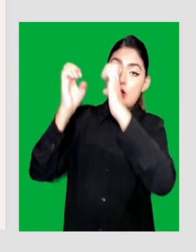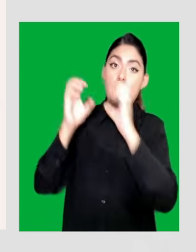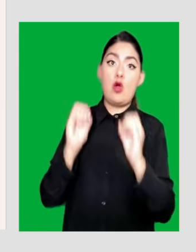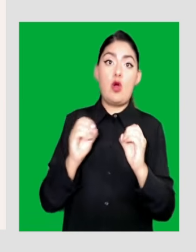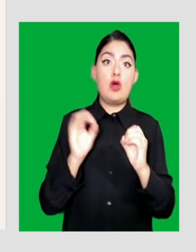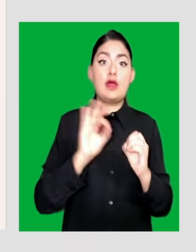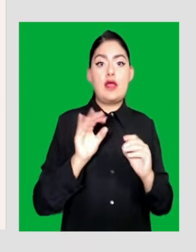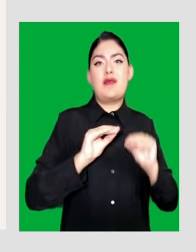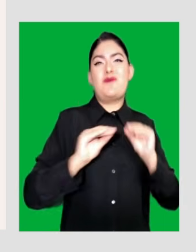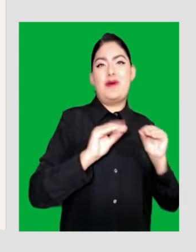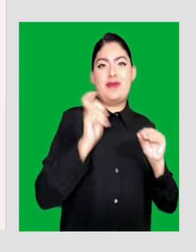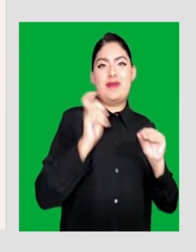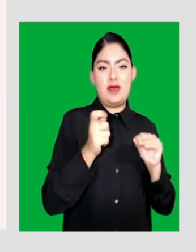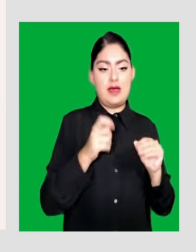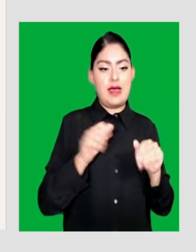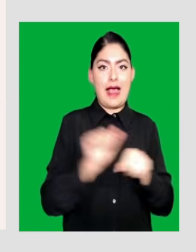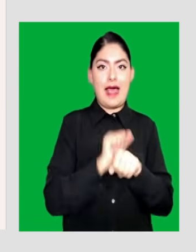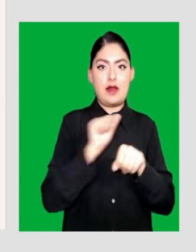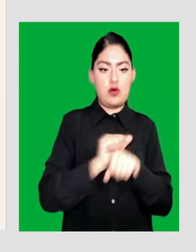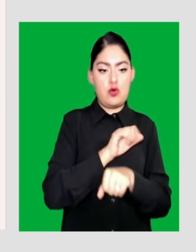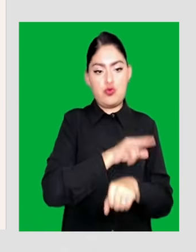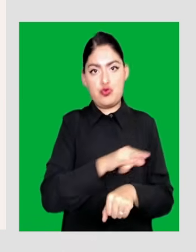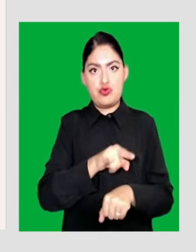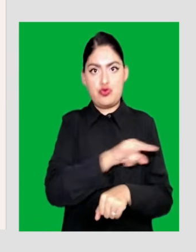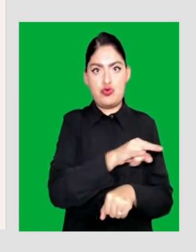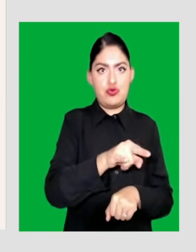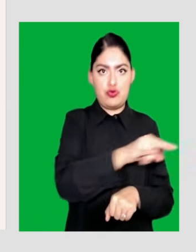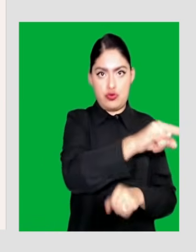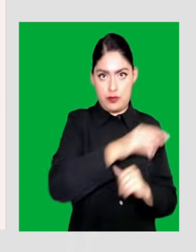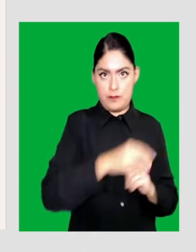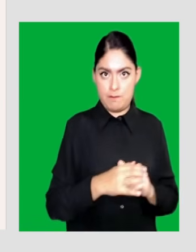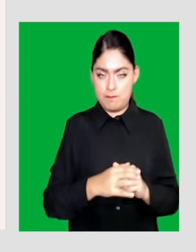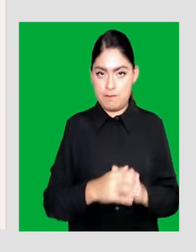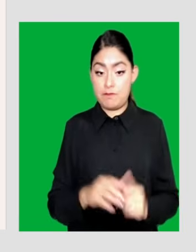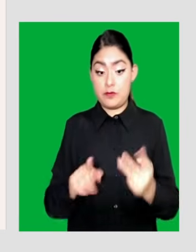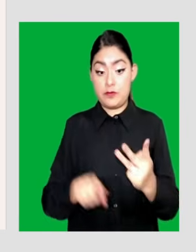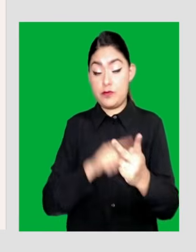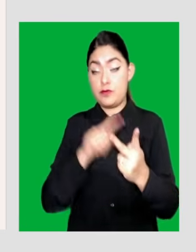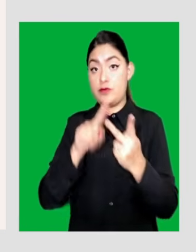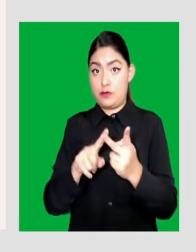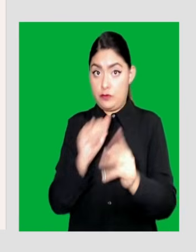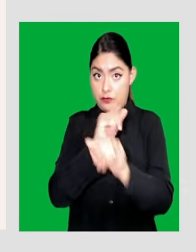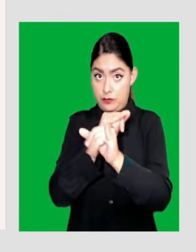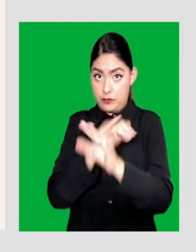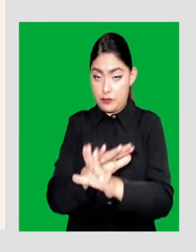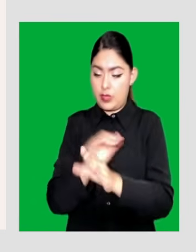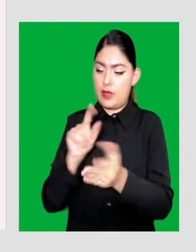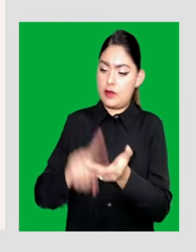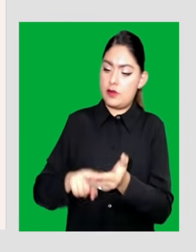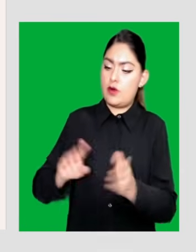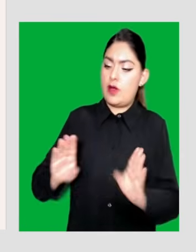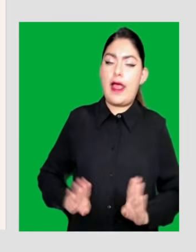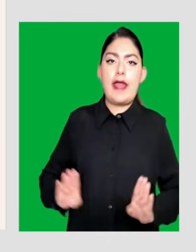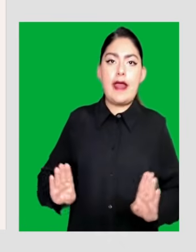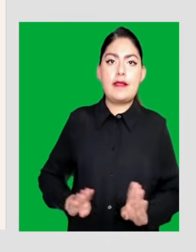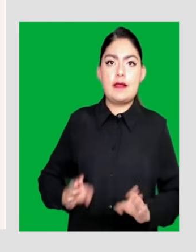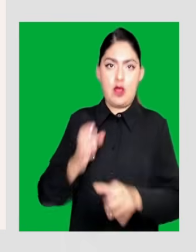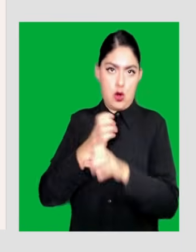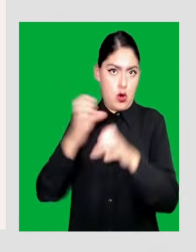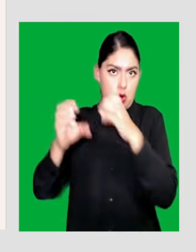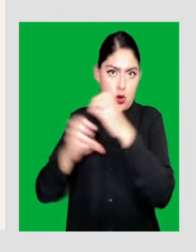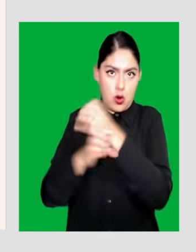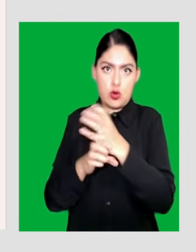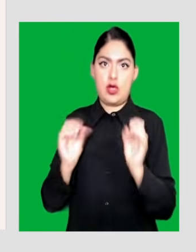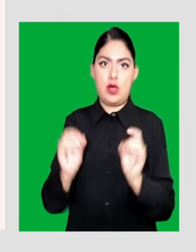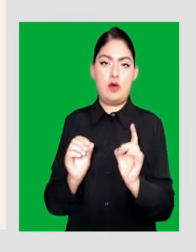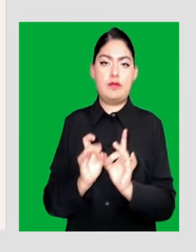1. Información de ubicación. Esto nos dice dónde exactamente se encuentra algo en el planeta. Puede ser un lugar fijo, como